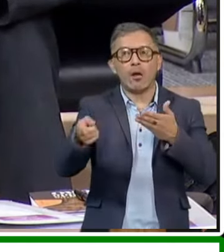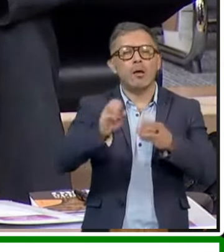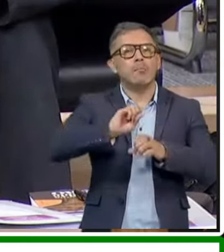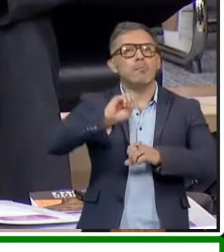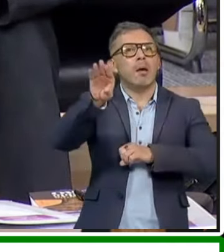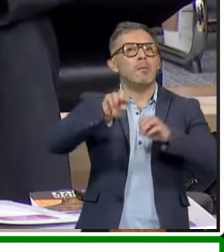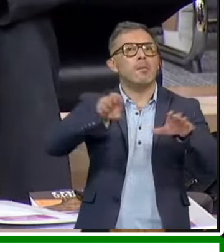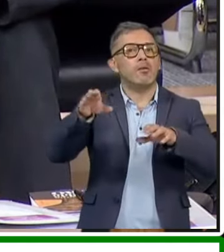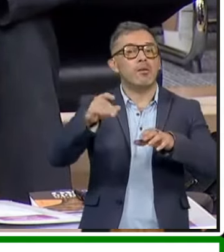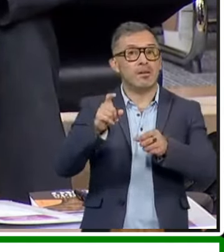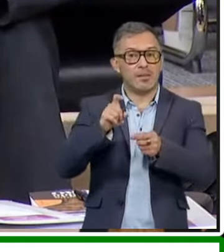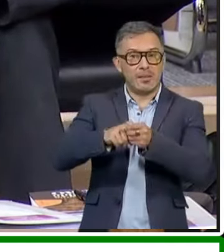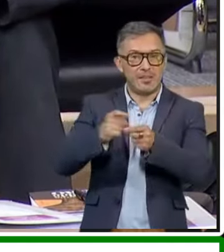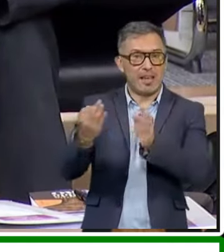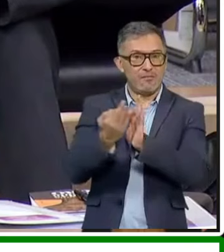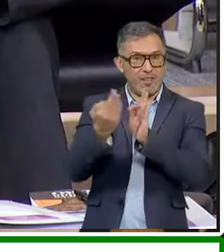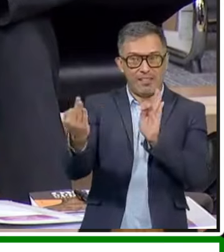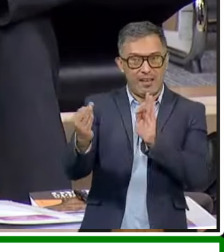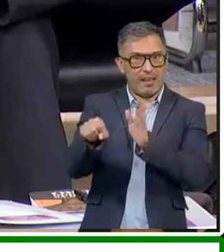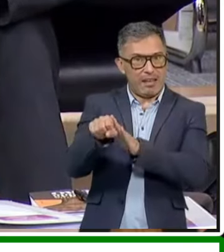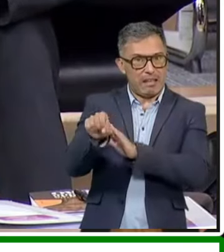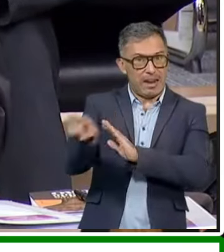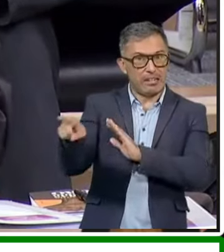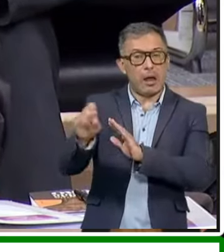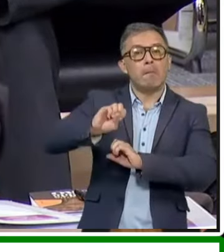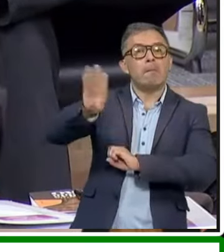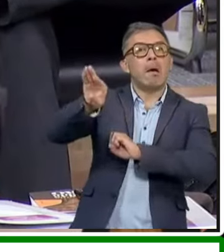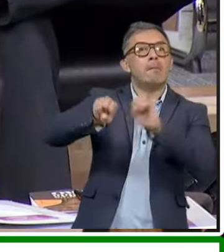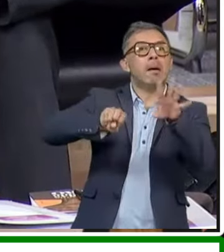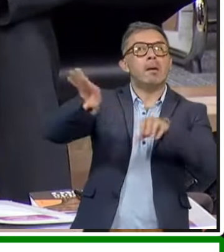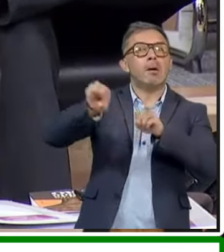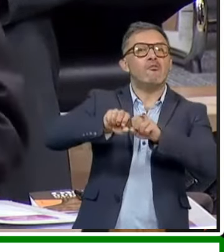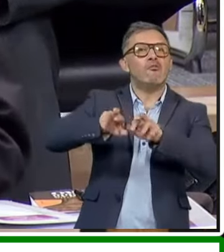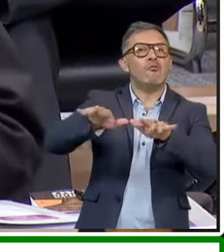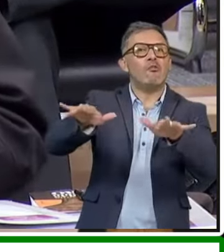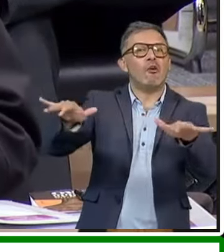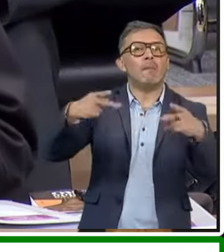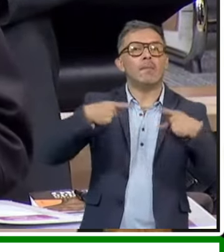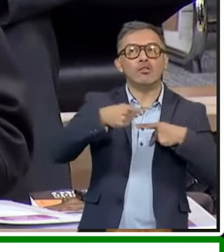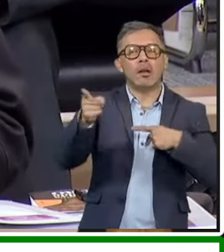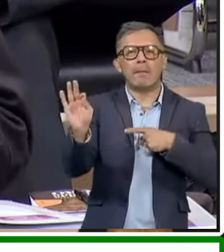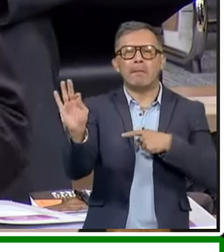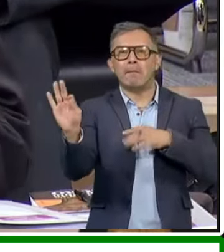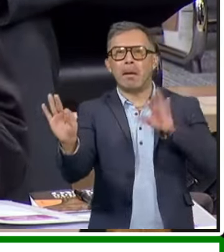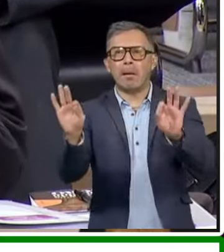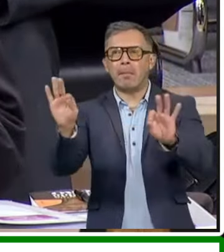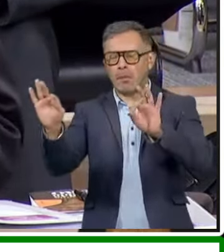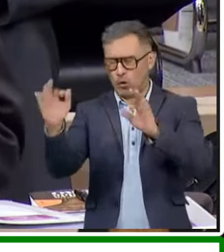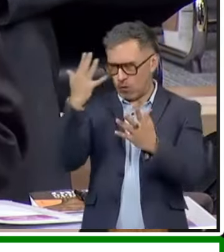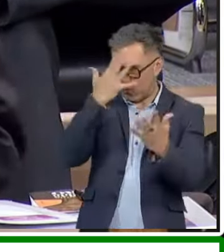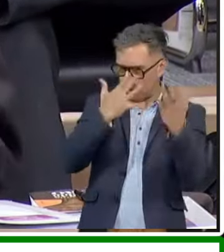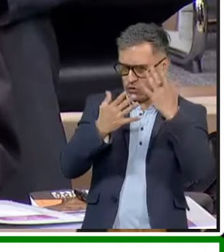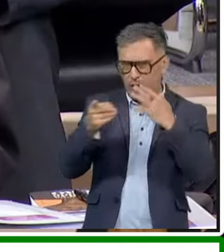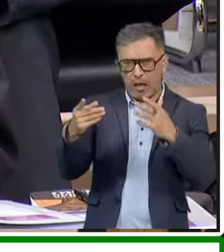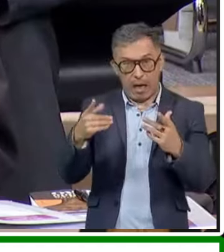la propia militancia del Frente de Derecha para confundir al electorado. Hay una mala fe evidente porque